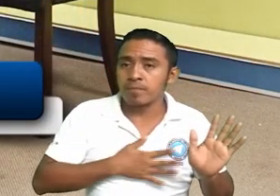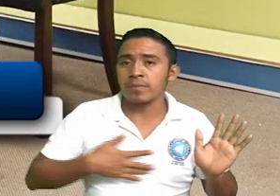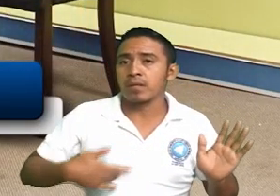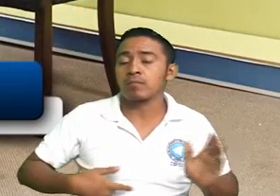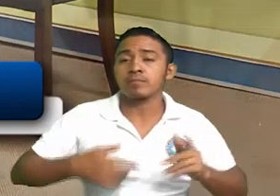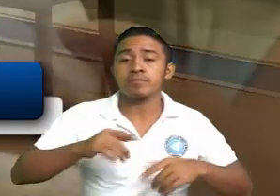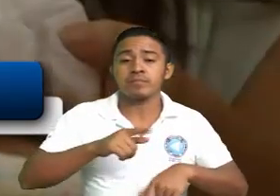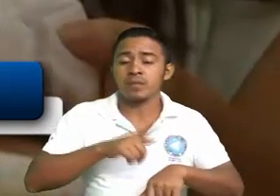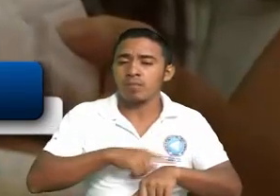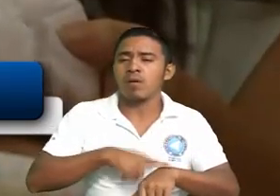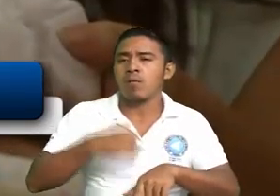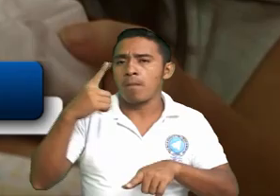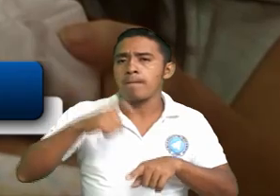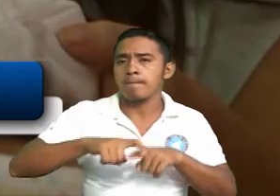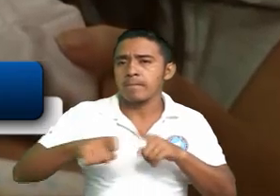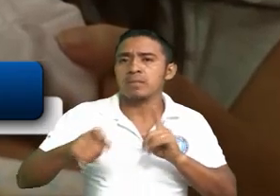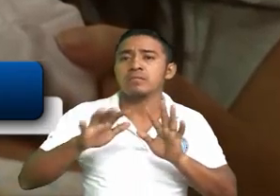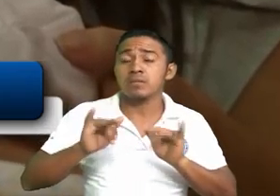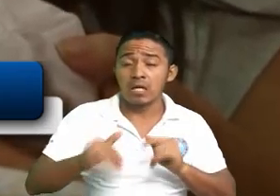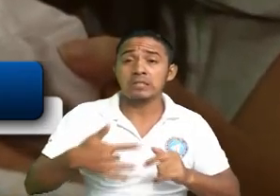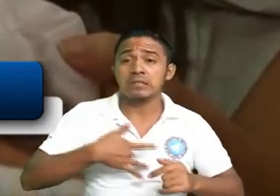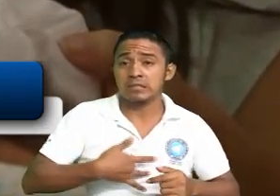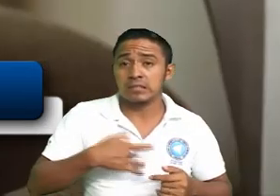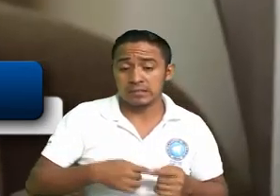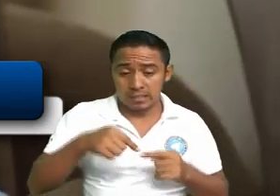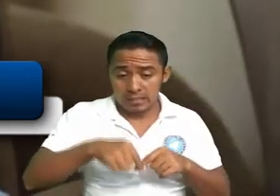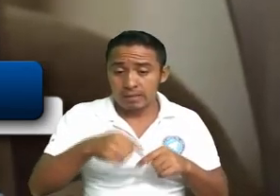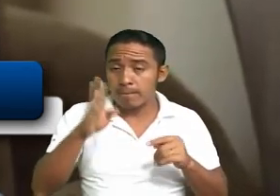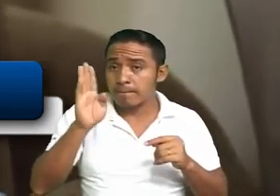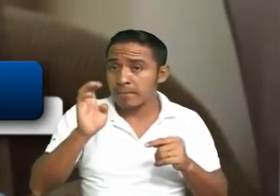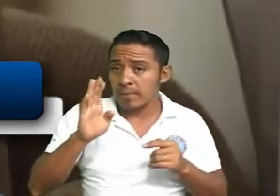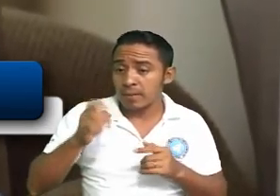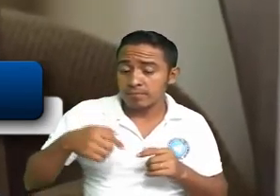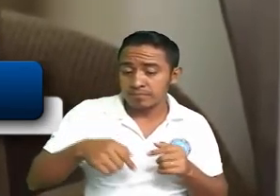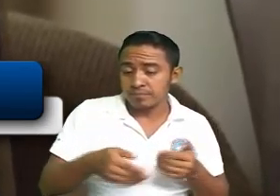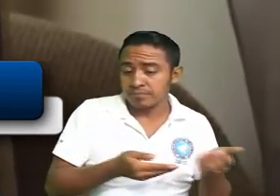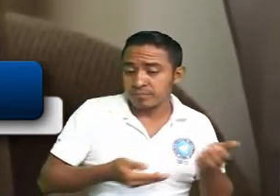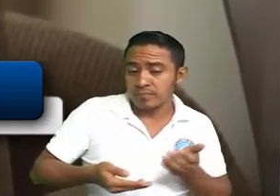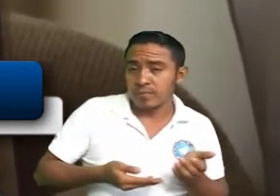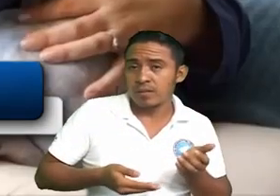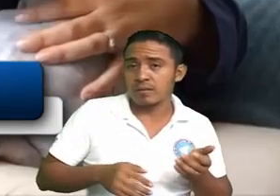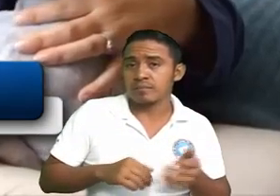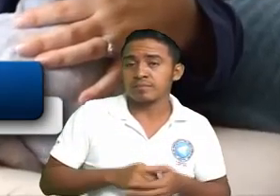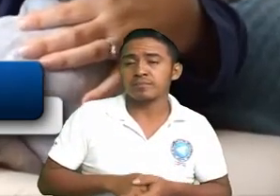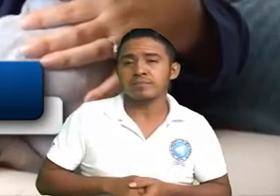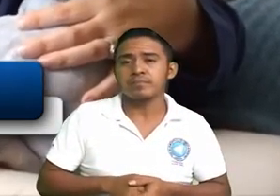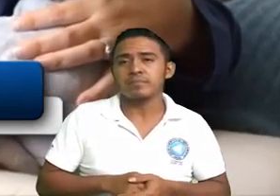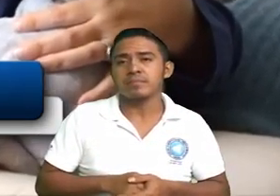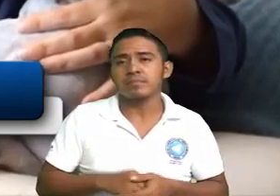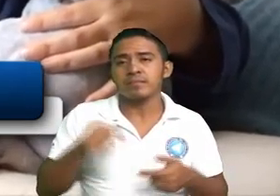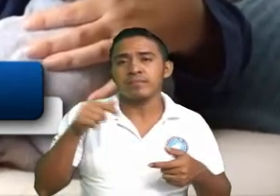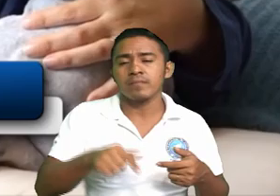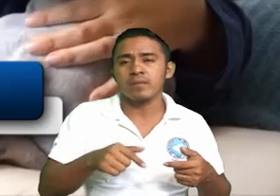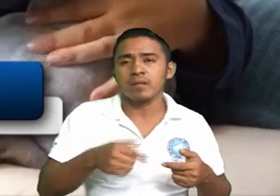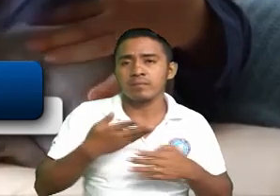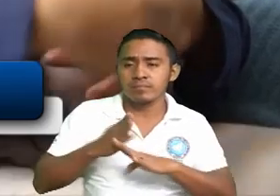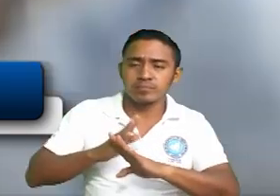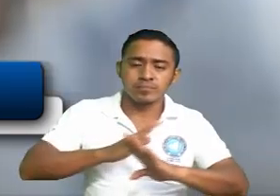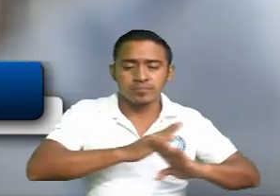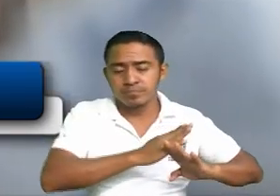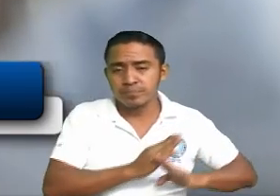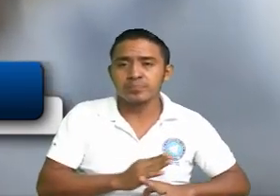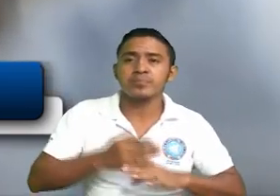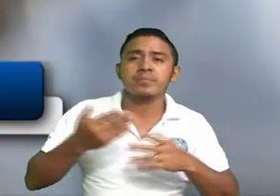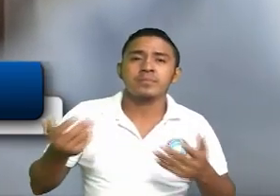mucho a los bebés por la saliva. Las bacterias de la saliva. Entonces, durante el primer mes de vida no es recomendable que este bebé se